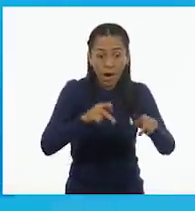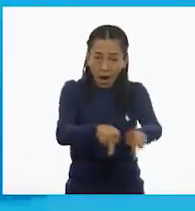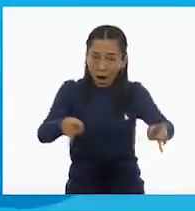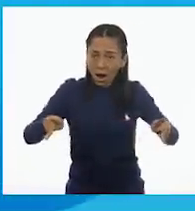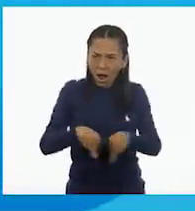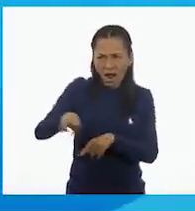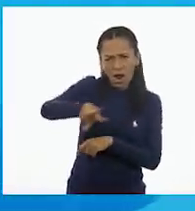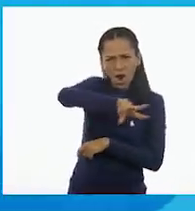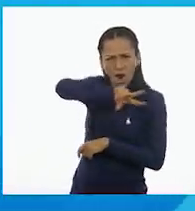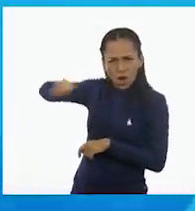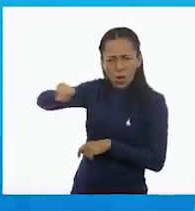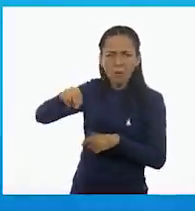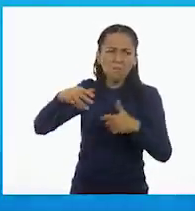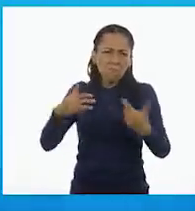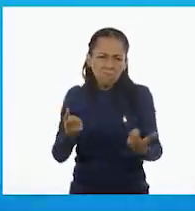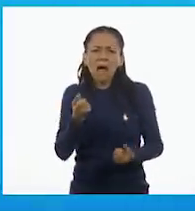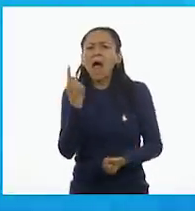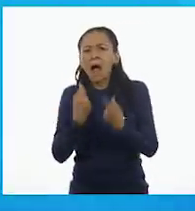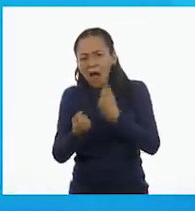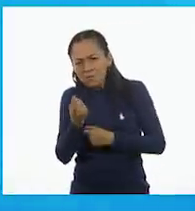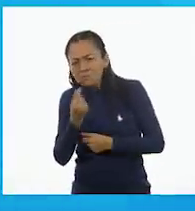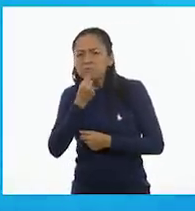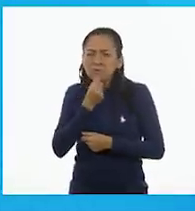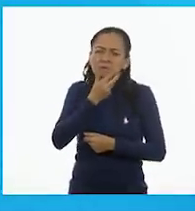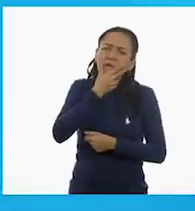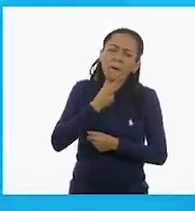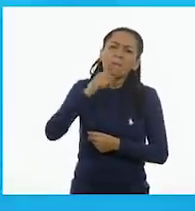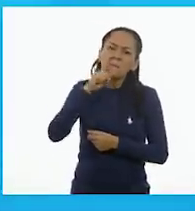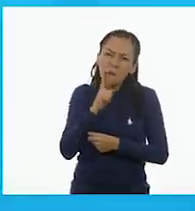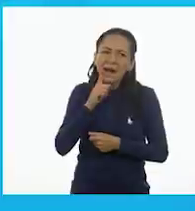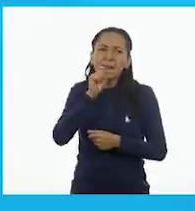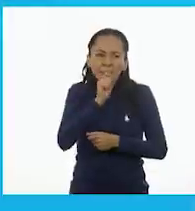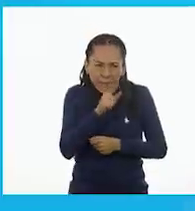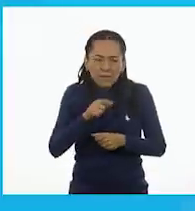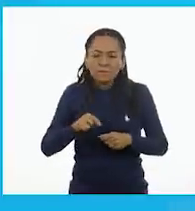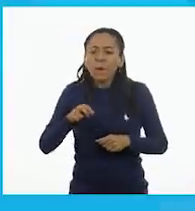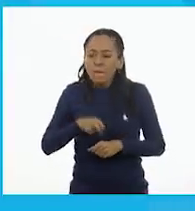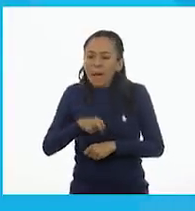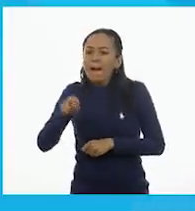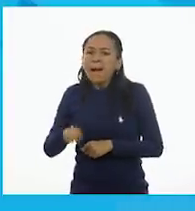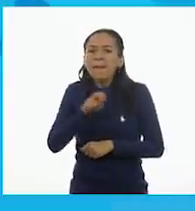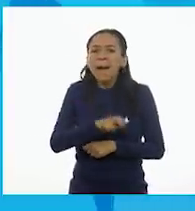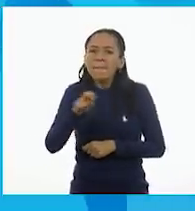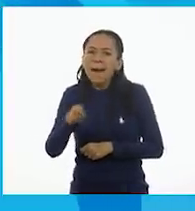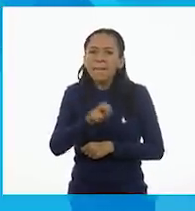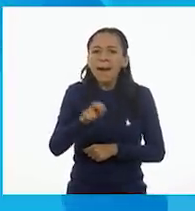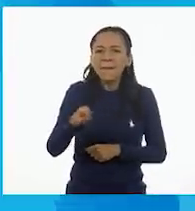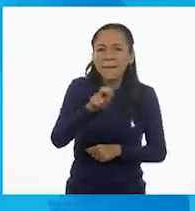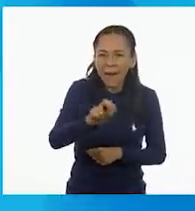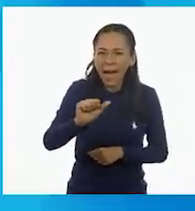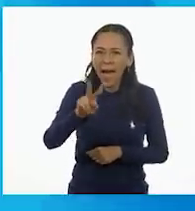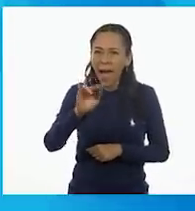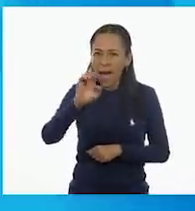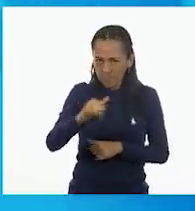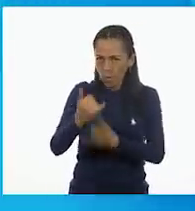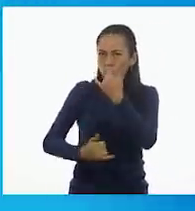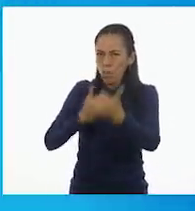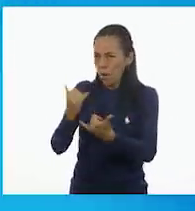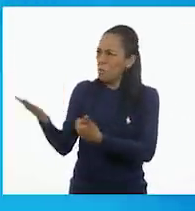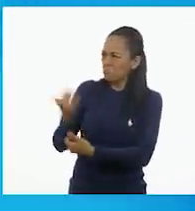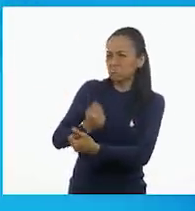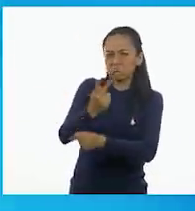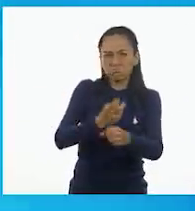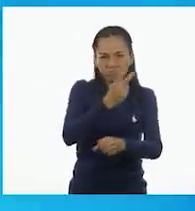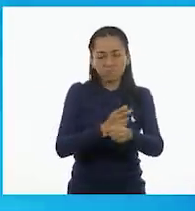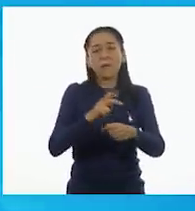decidieron jugar el avión y los invitaron a unirse a ese juego. Pero Paco y Nacho no